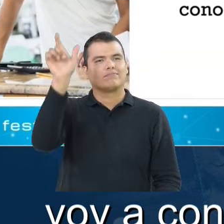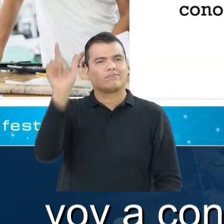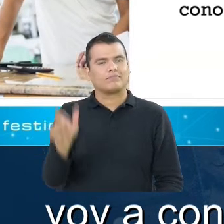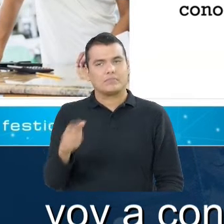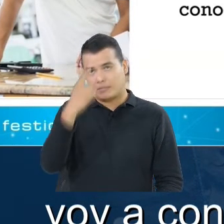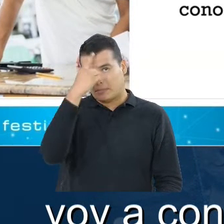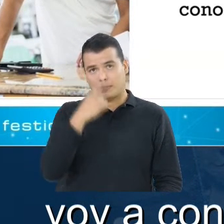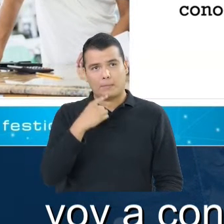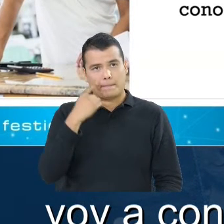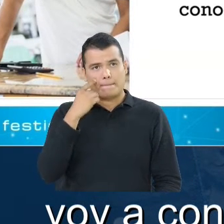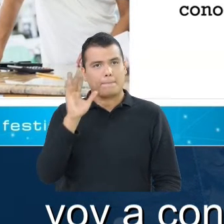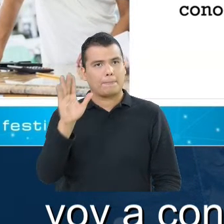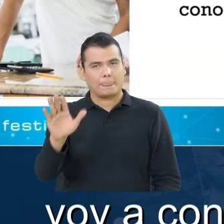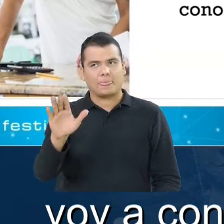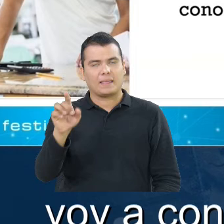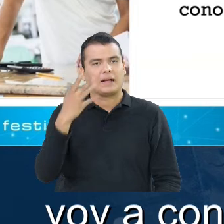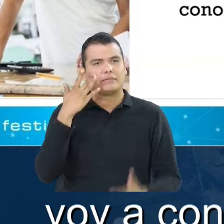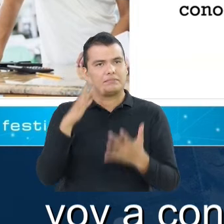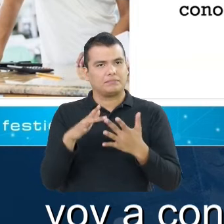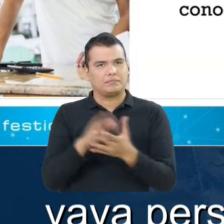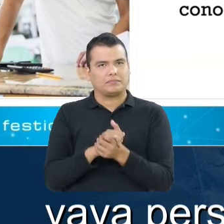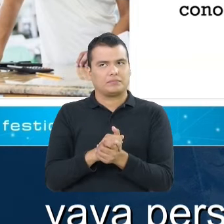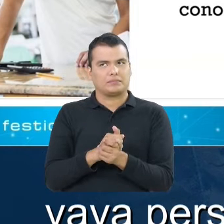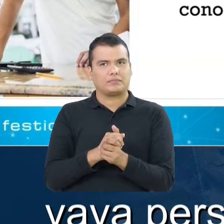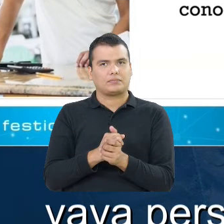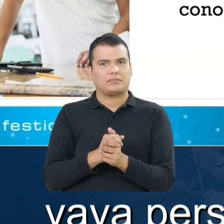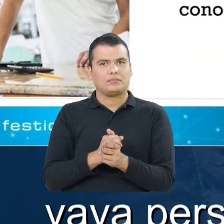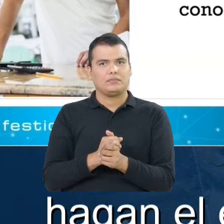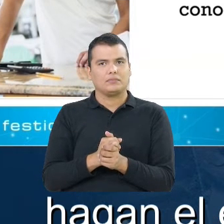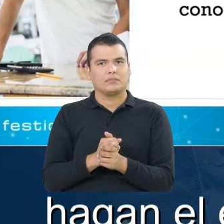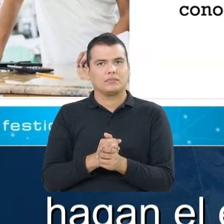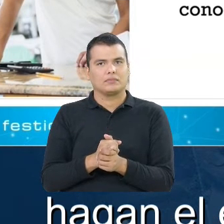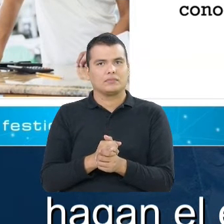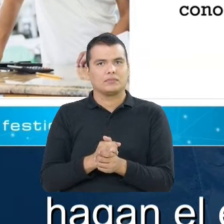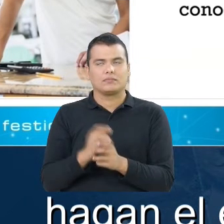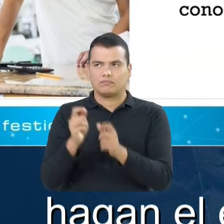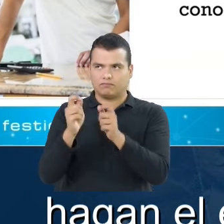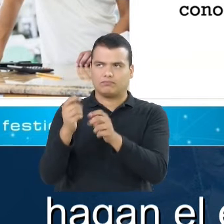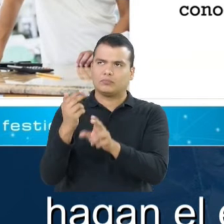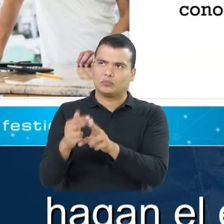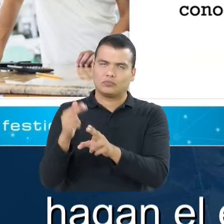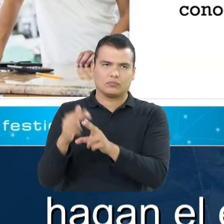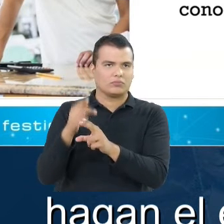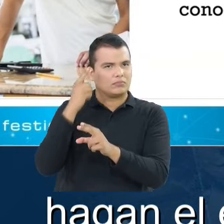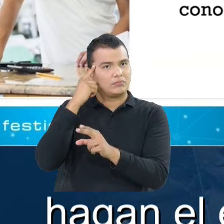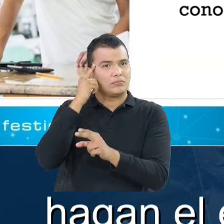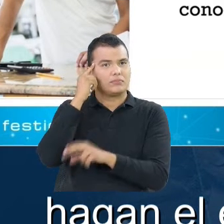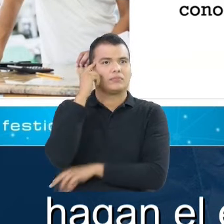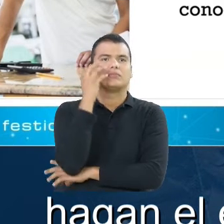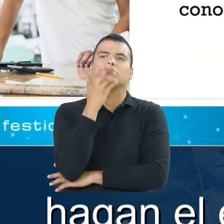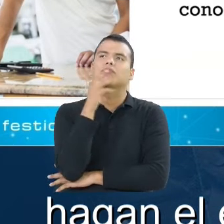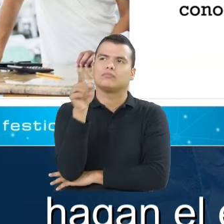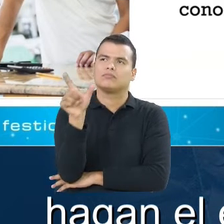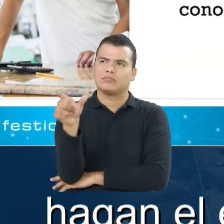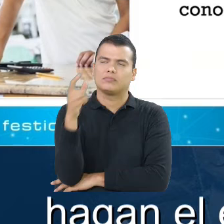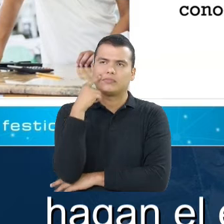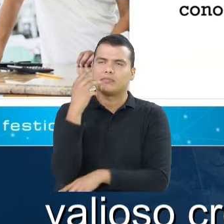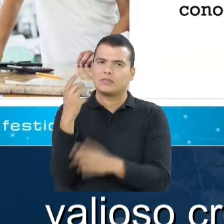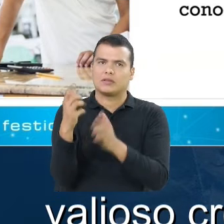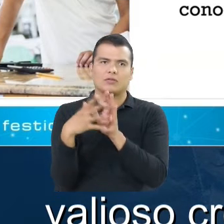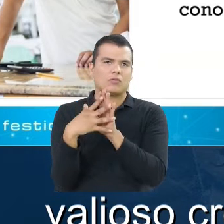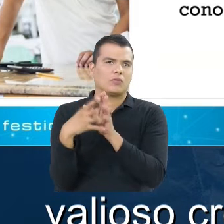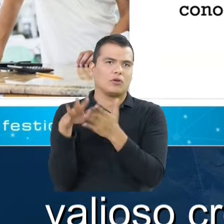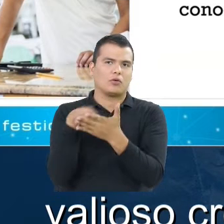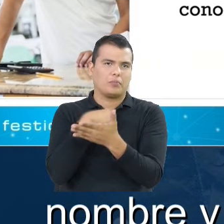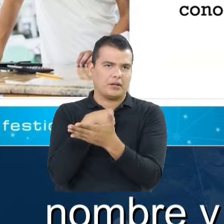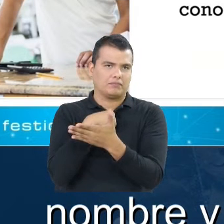Hagan el ejercicio que de verdad es muy valioso, creen su buyer persona, pónganle un nombre y la forma más fácil de conseguir la foto es que si